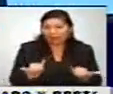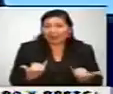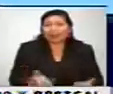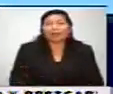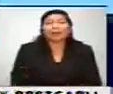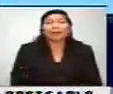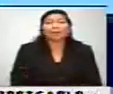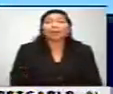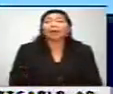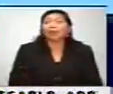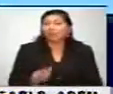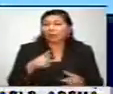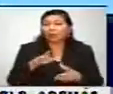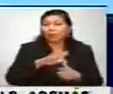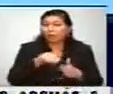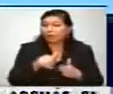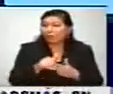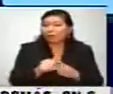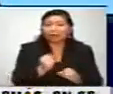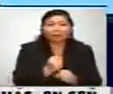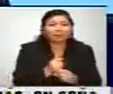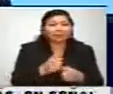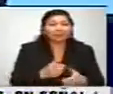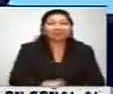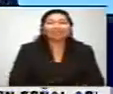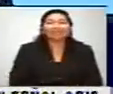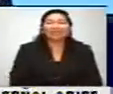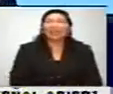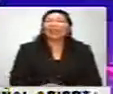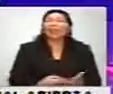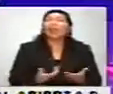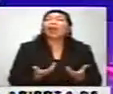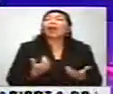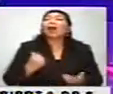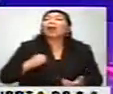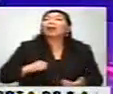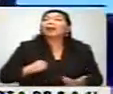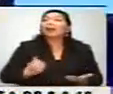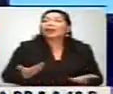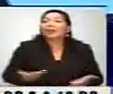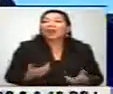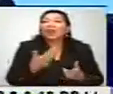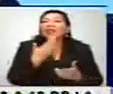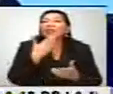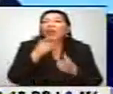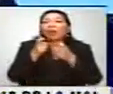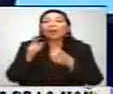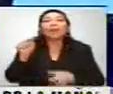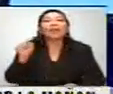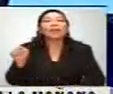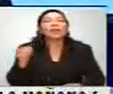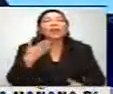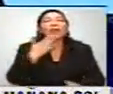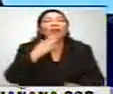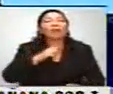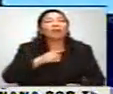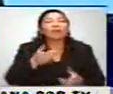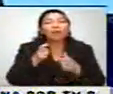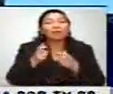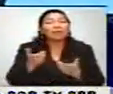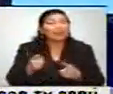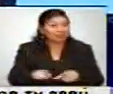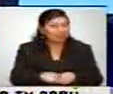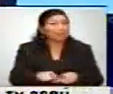el Ejecutivo, hay los procesos de check and balance, como se dice. ¿Y qué hacer con los alcaldes? En el caso de los alcaldes, que también son las autoridades